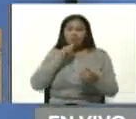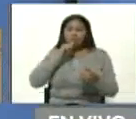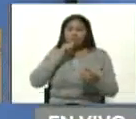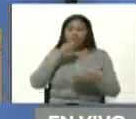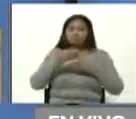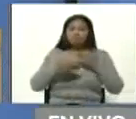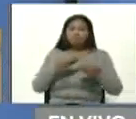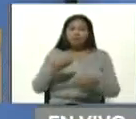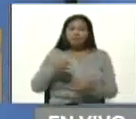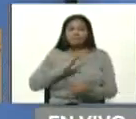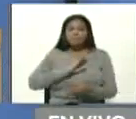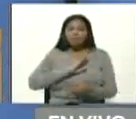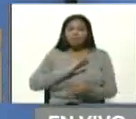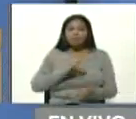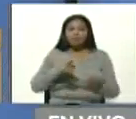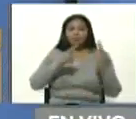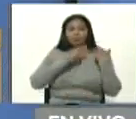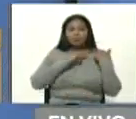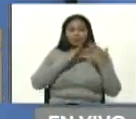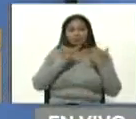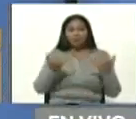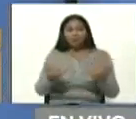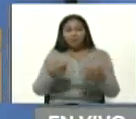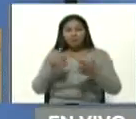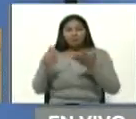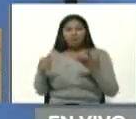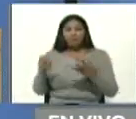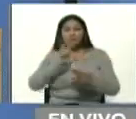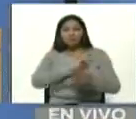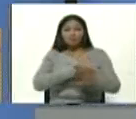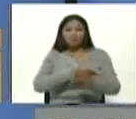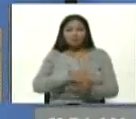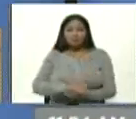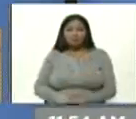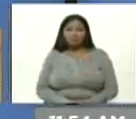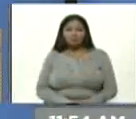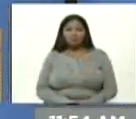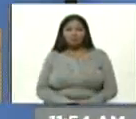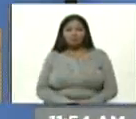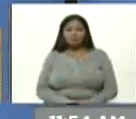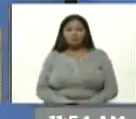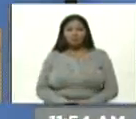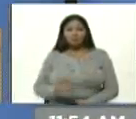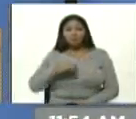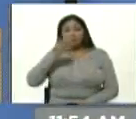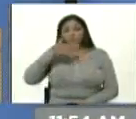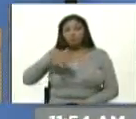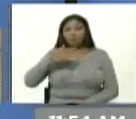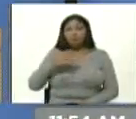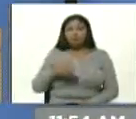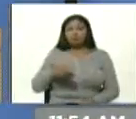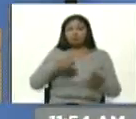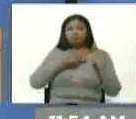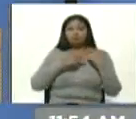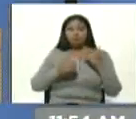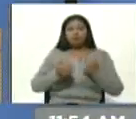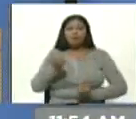sus representantes en los distintos poderes. Recordemos que es el pueblo quien ejerce la soberanía